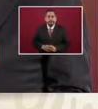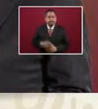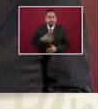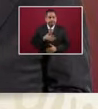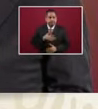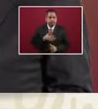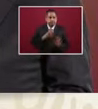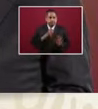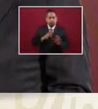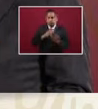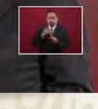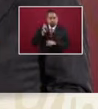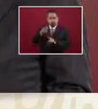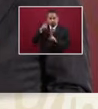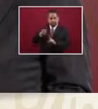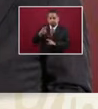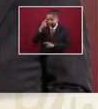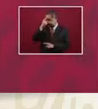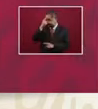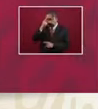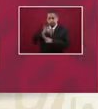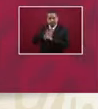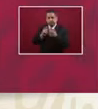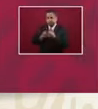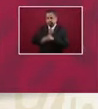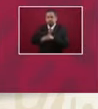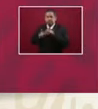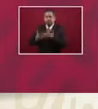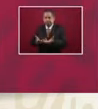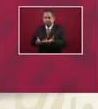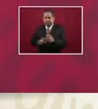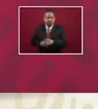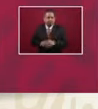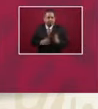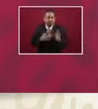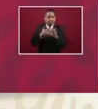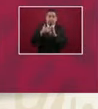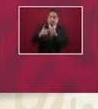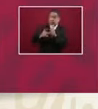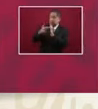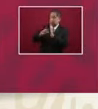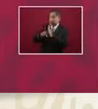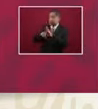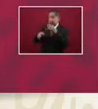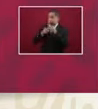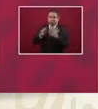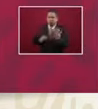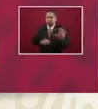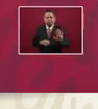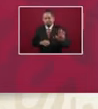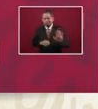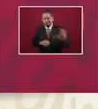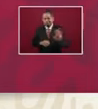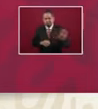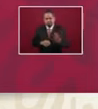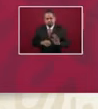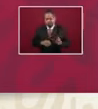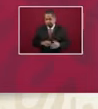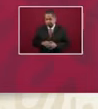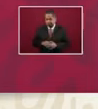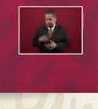partidario de la libertad de expresión. No creo en la regulación. Creo, como